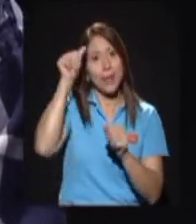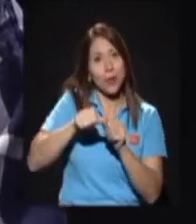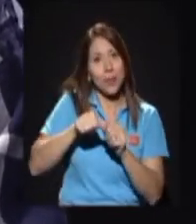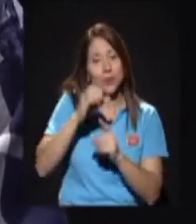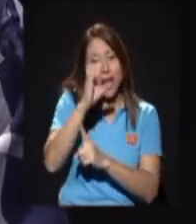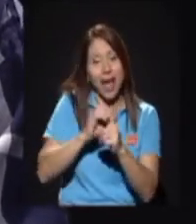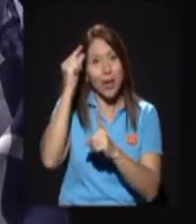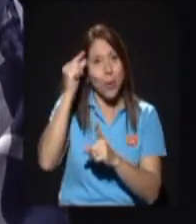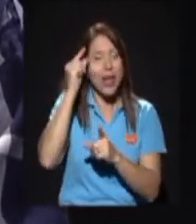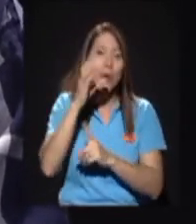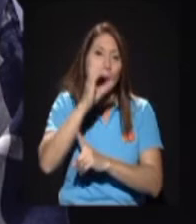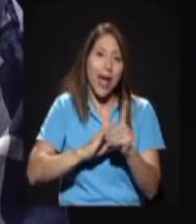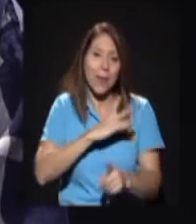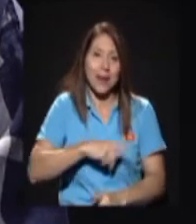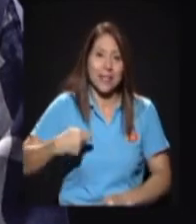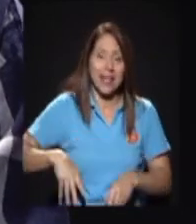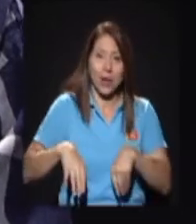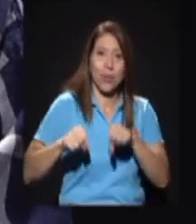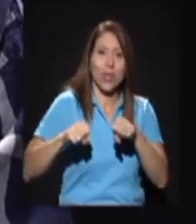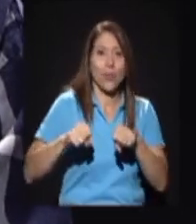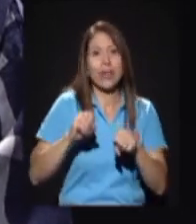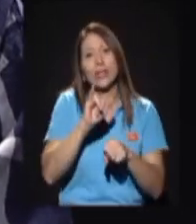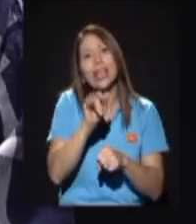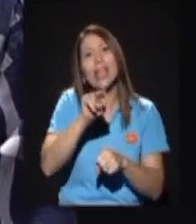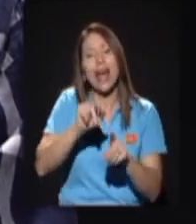presidente ejecutivo es otro INA. Todos.